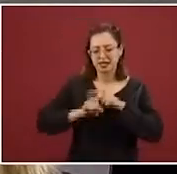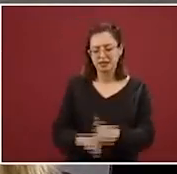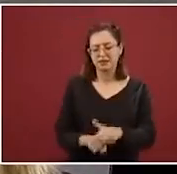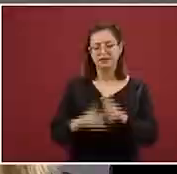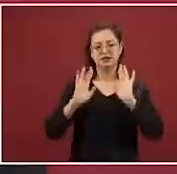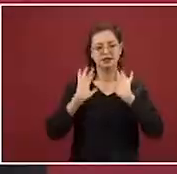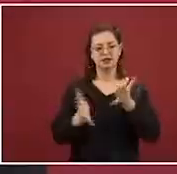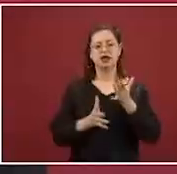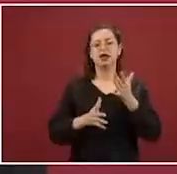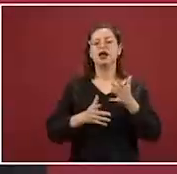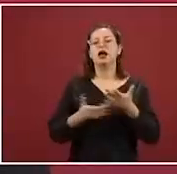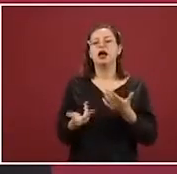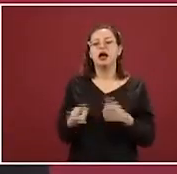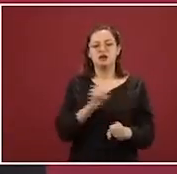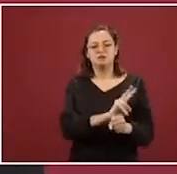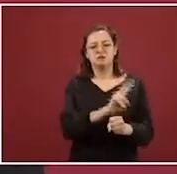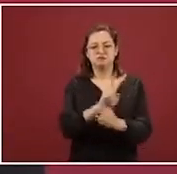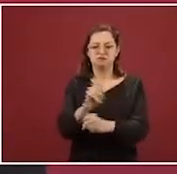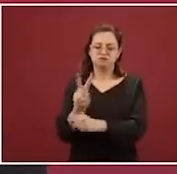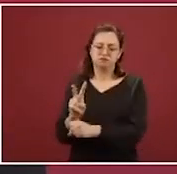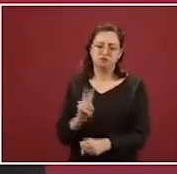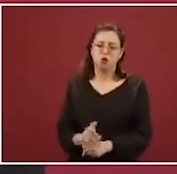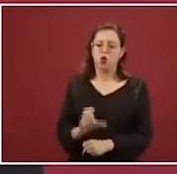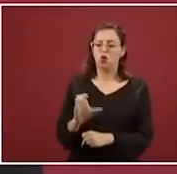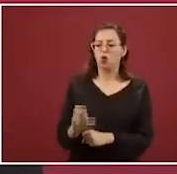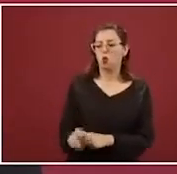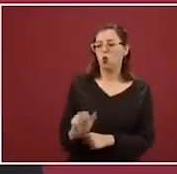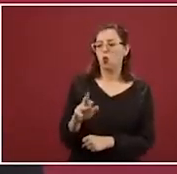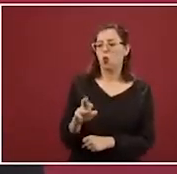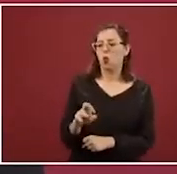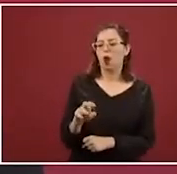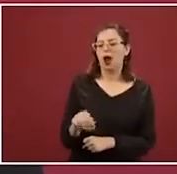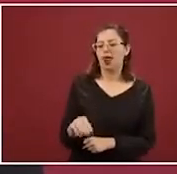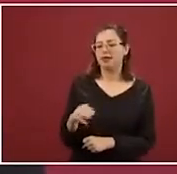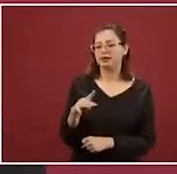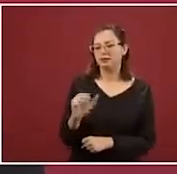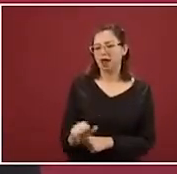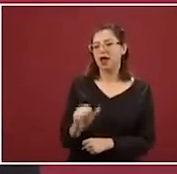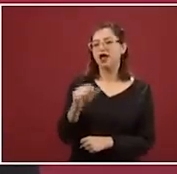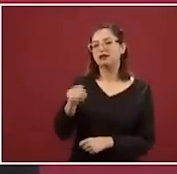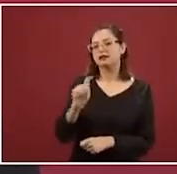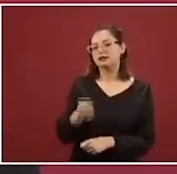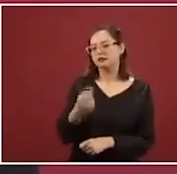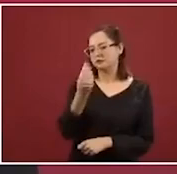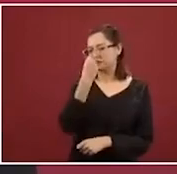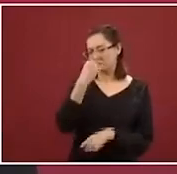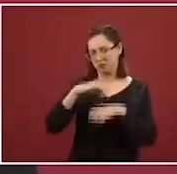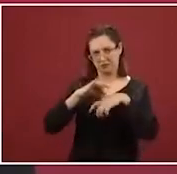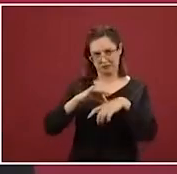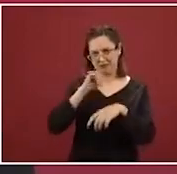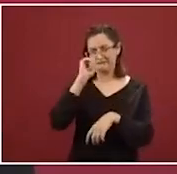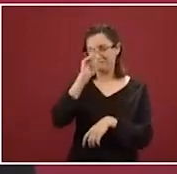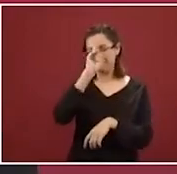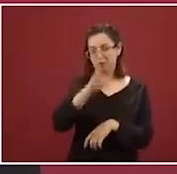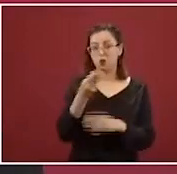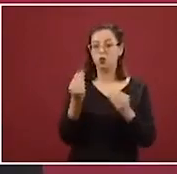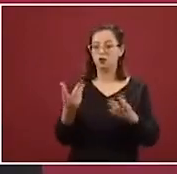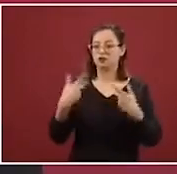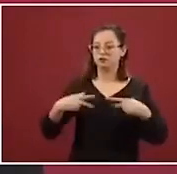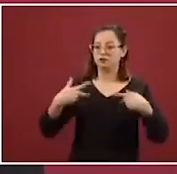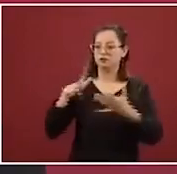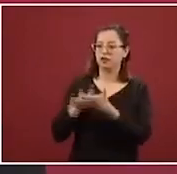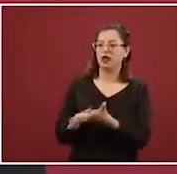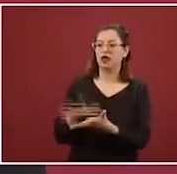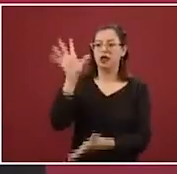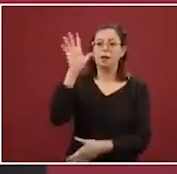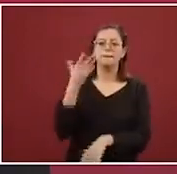cuaresma, dando una respuesta a la costumbre que tenemos una gran cantidad de mexicanos de consumir